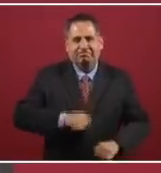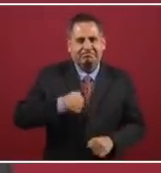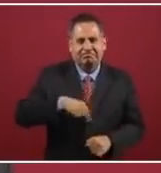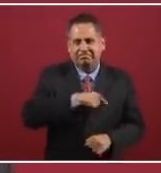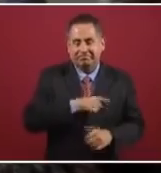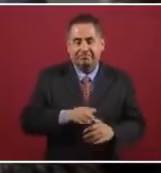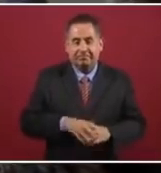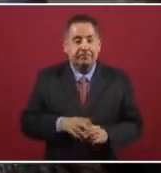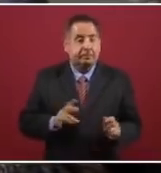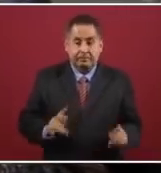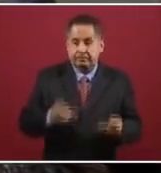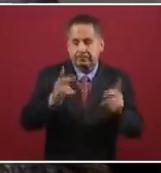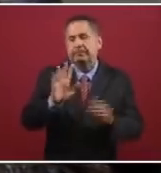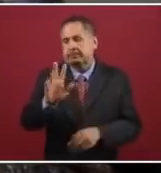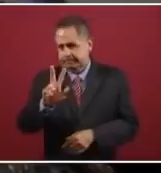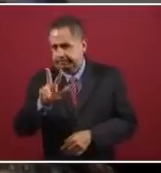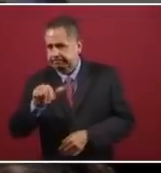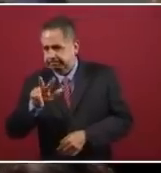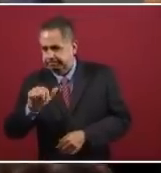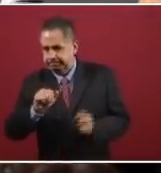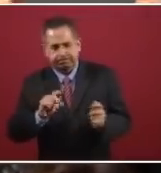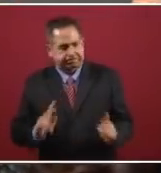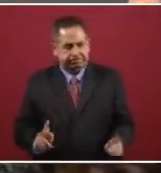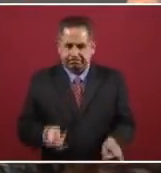Ya estamos en eso. Nada más que